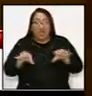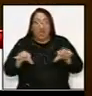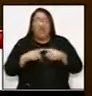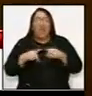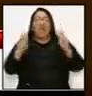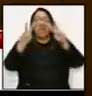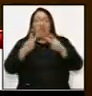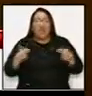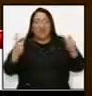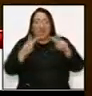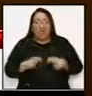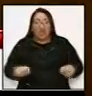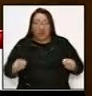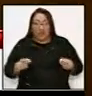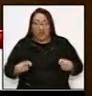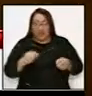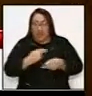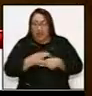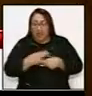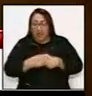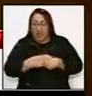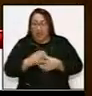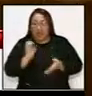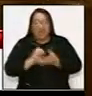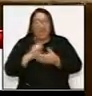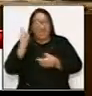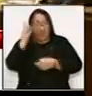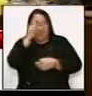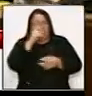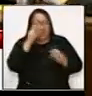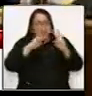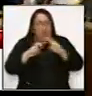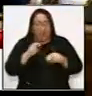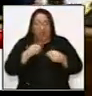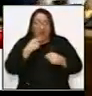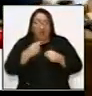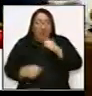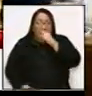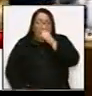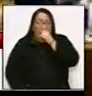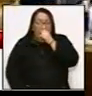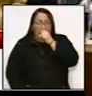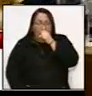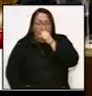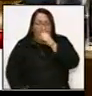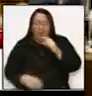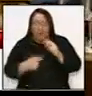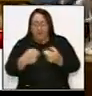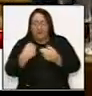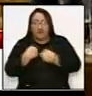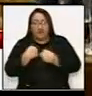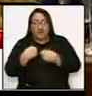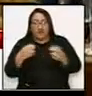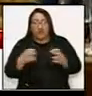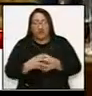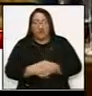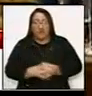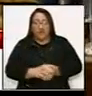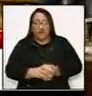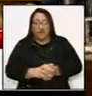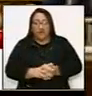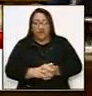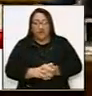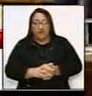de Asuntos de Alta Complejidad, entre comillas, que estuvo a cargo del operativo.